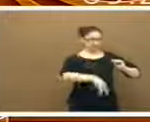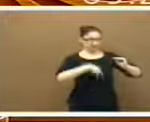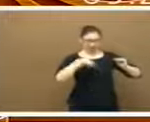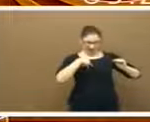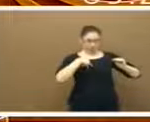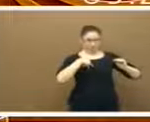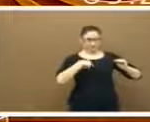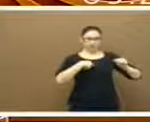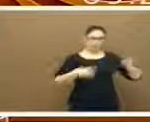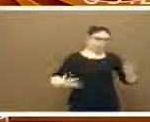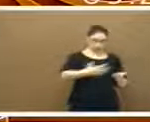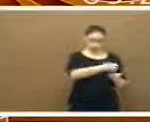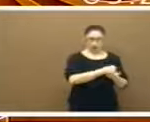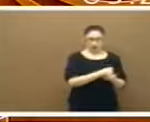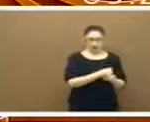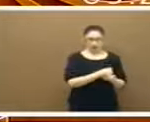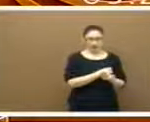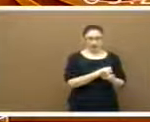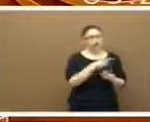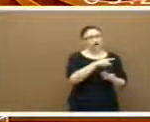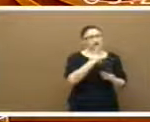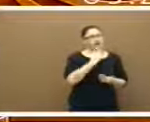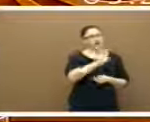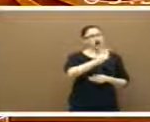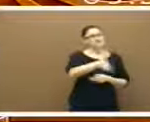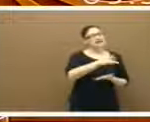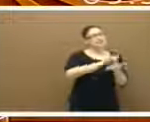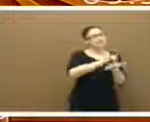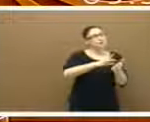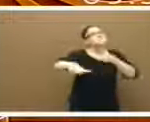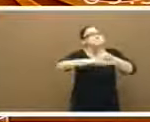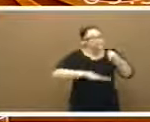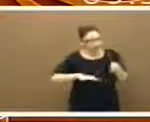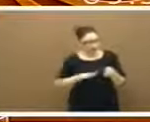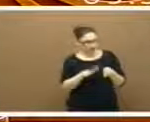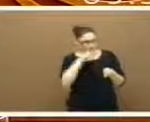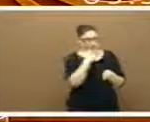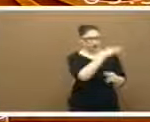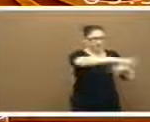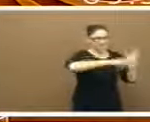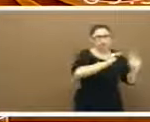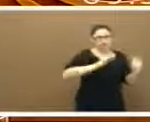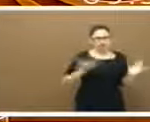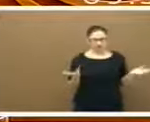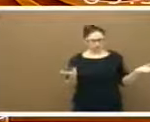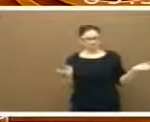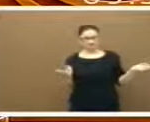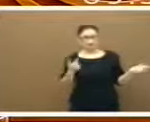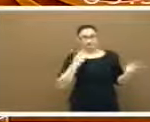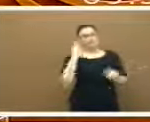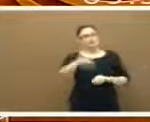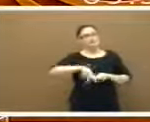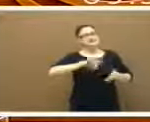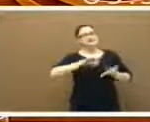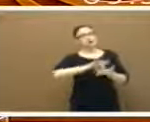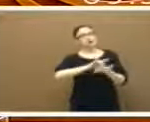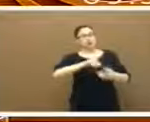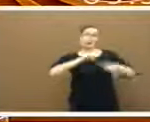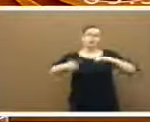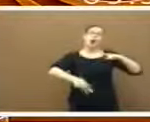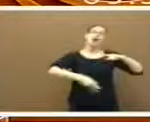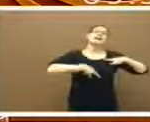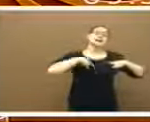de la, y cada una de las que hemos mencionado, afectan a servicios esenciales y afectan al normal funcionamiento de las direcciones generales en cuanto que estamos